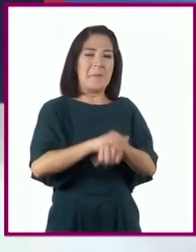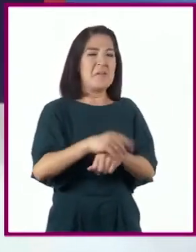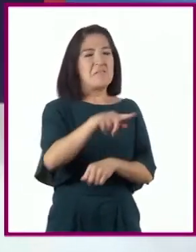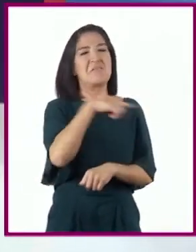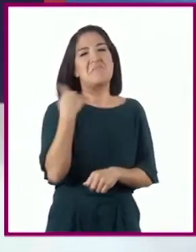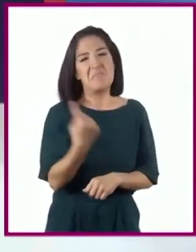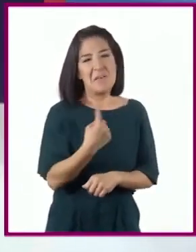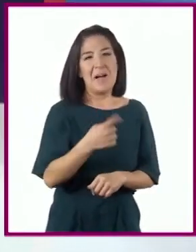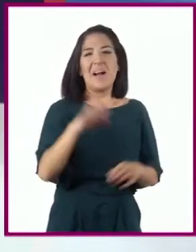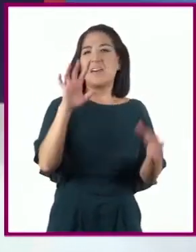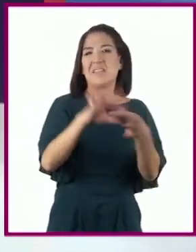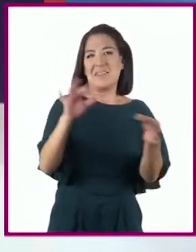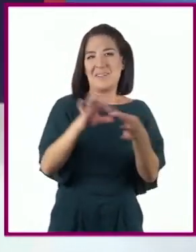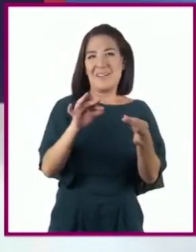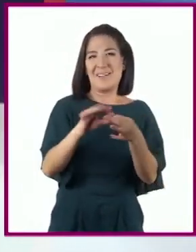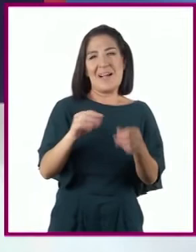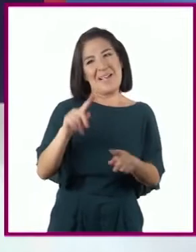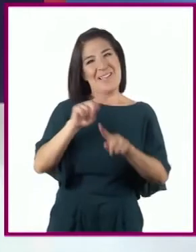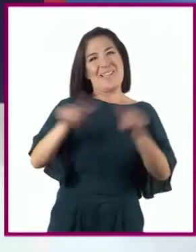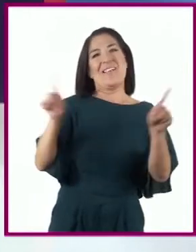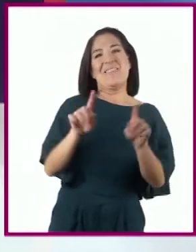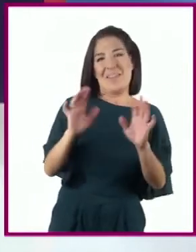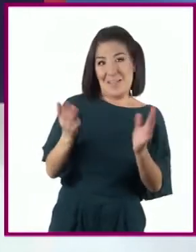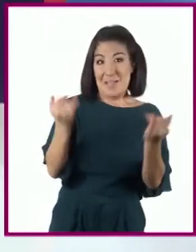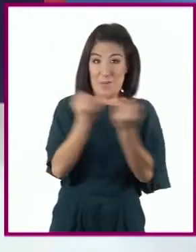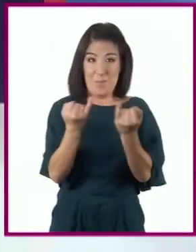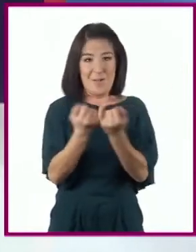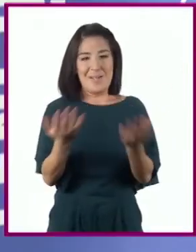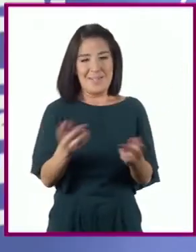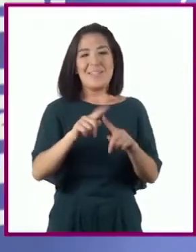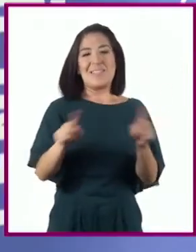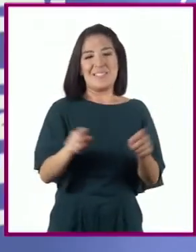la historia sería diferente, ¿verdad? ¿Verdad que sí, profesor?